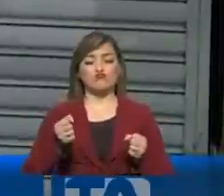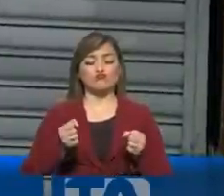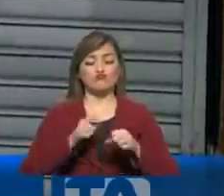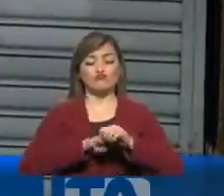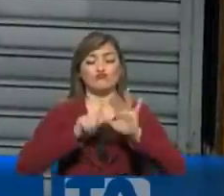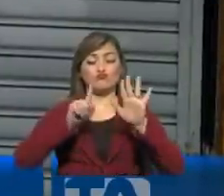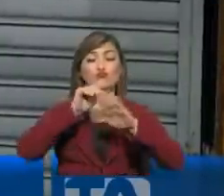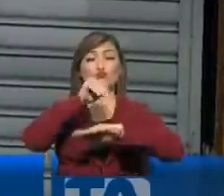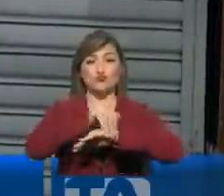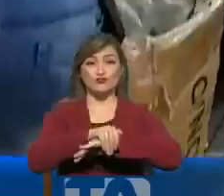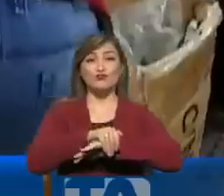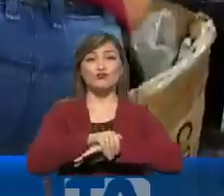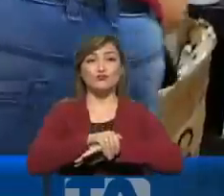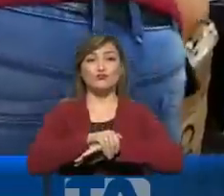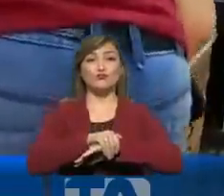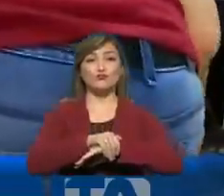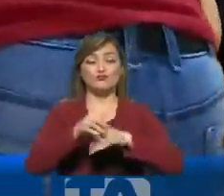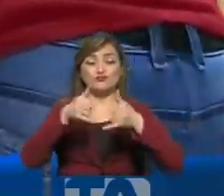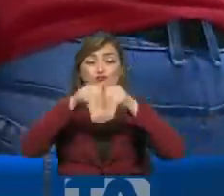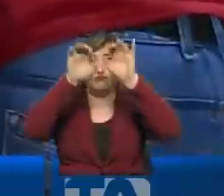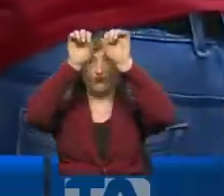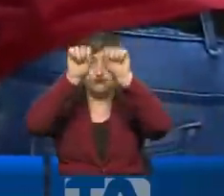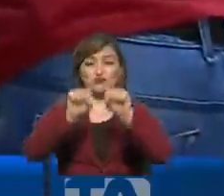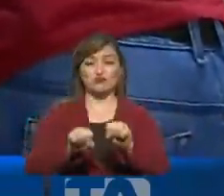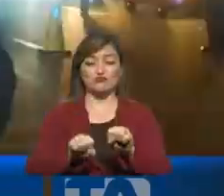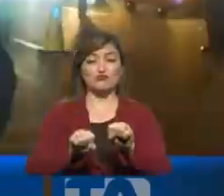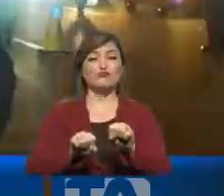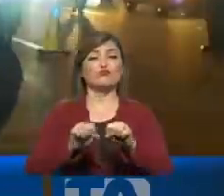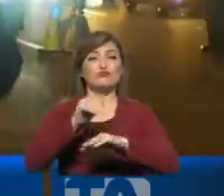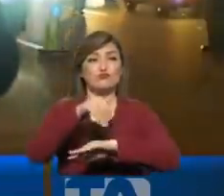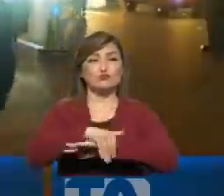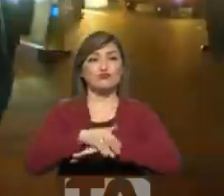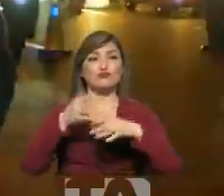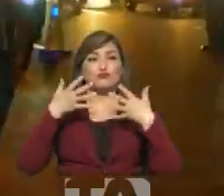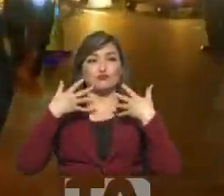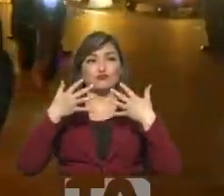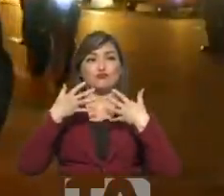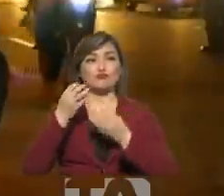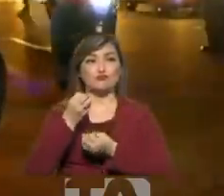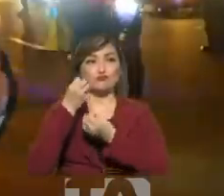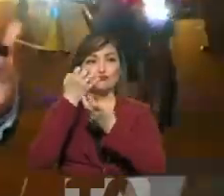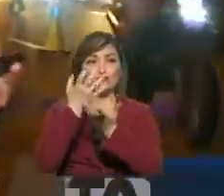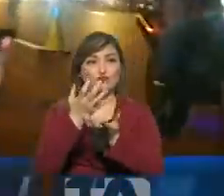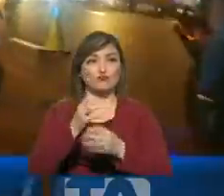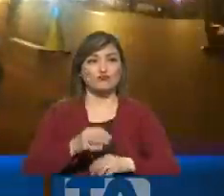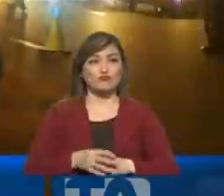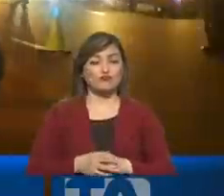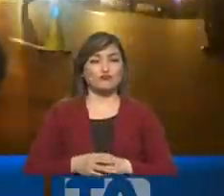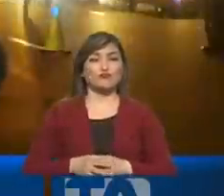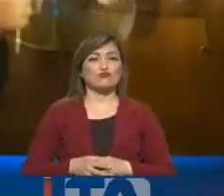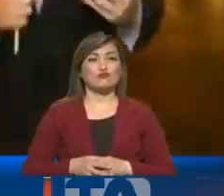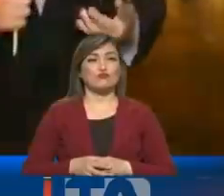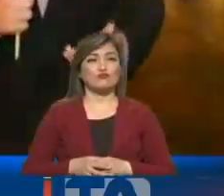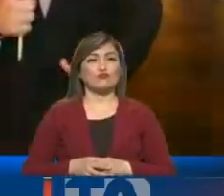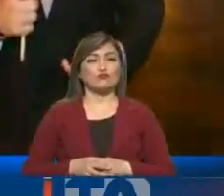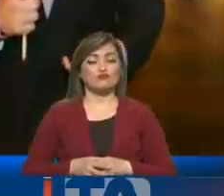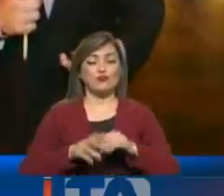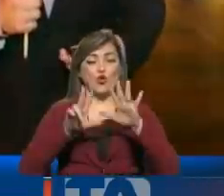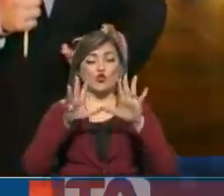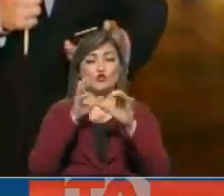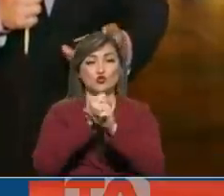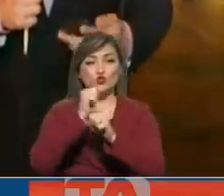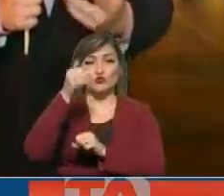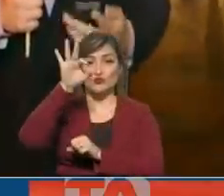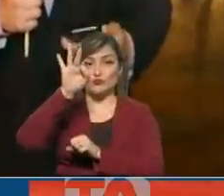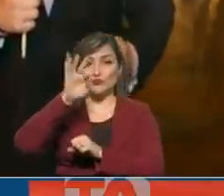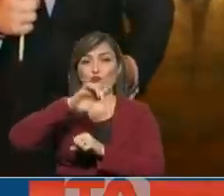18 horas pues fueron cerrando los locales. Ese fue el movimiento en horas de la tarde y como lo podemos observar también cuando ya son las 8 de la noche con